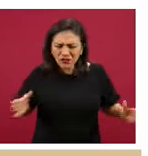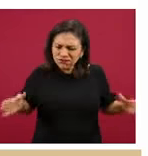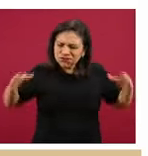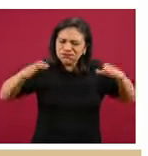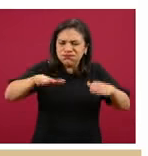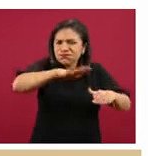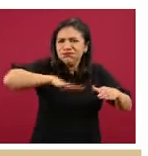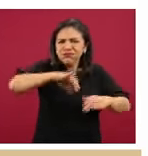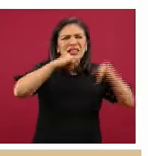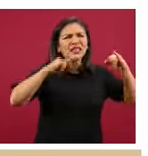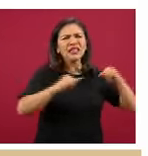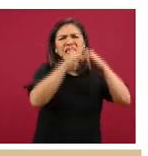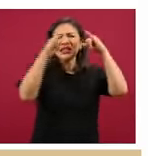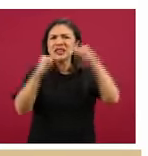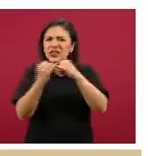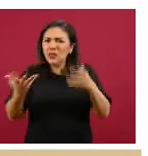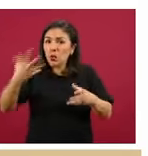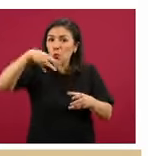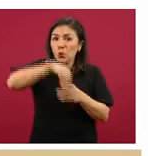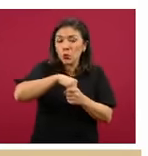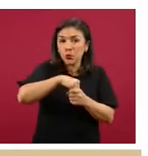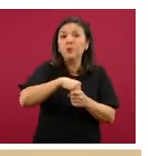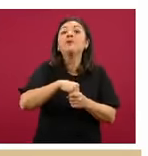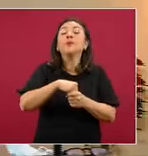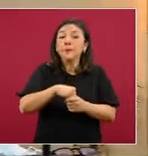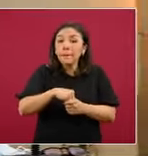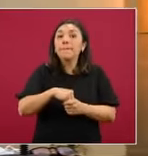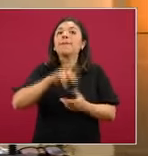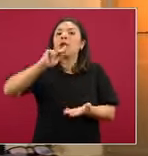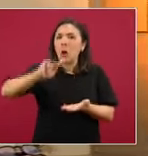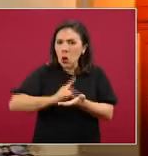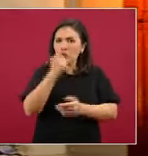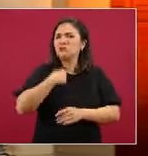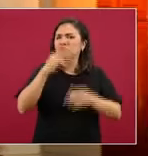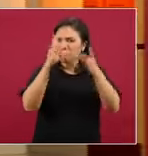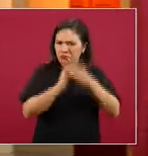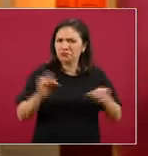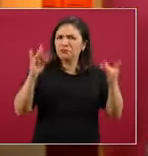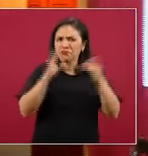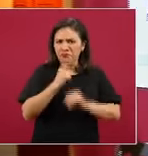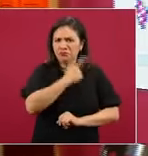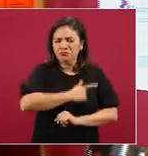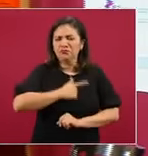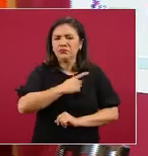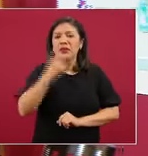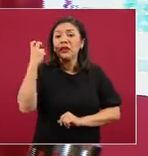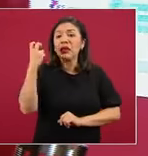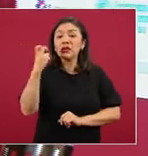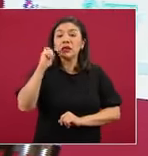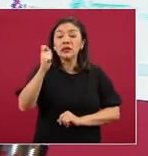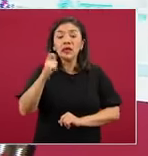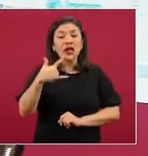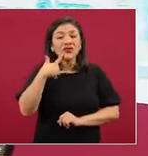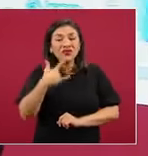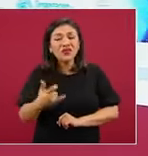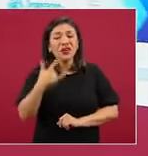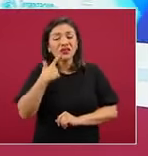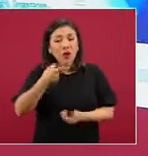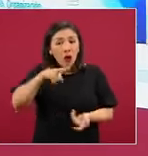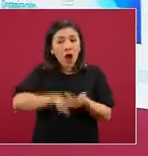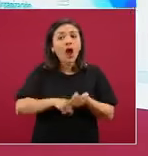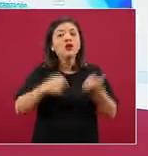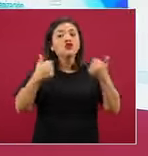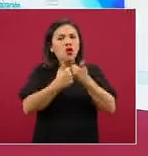interinstitucional. Tenemos y lo volveremos a explicar, pero esto es un esfuerzo que implica tanto